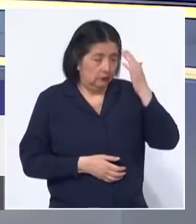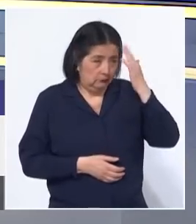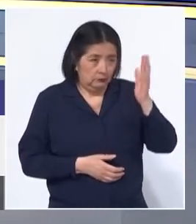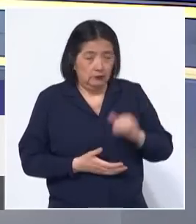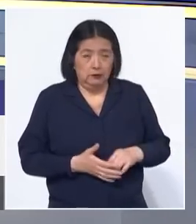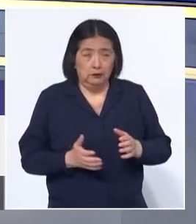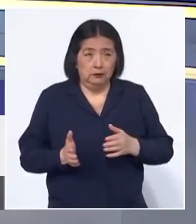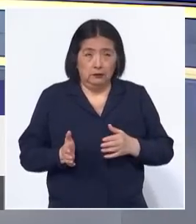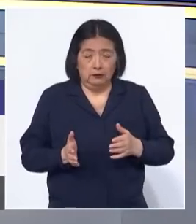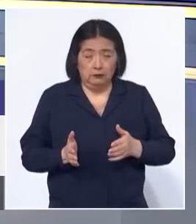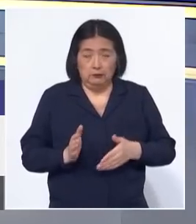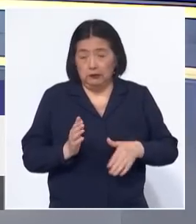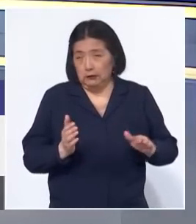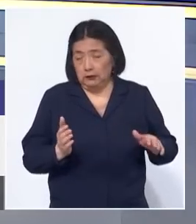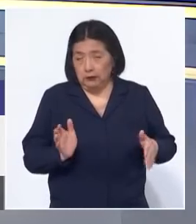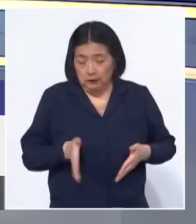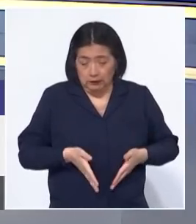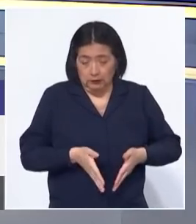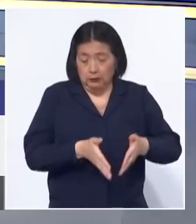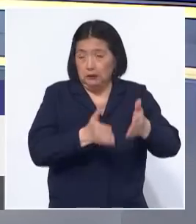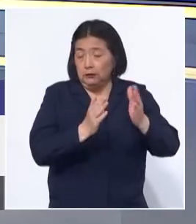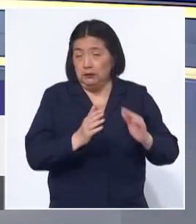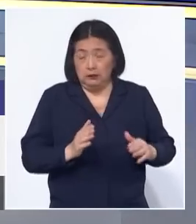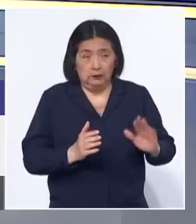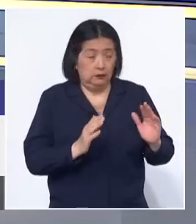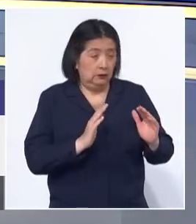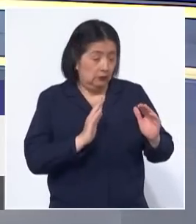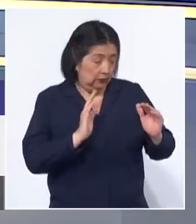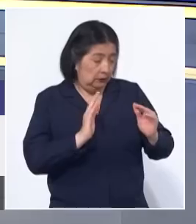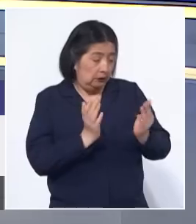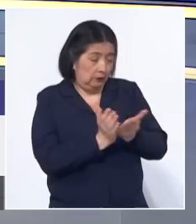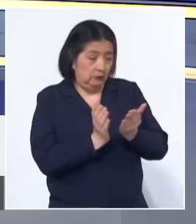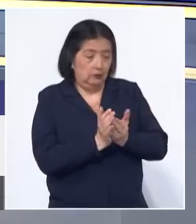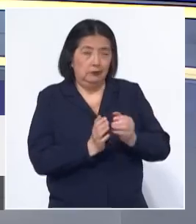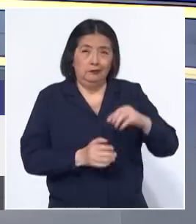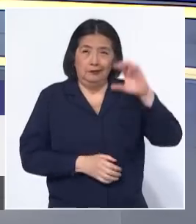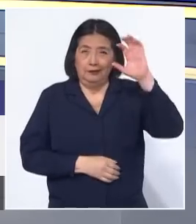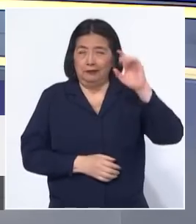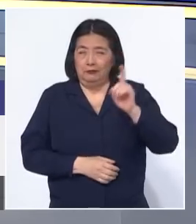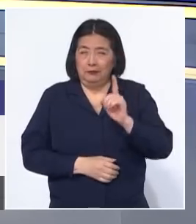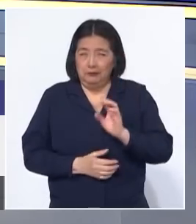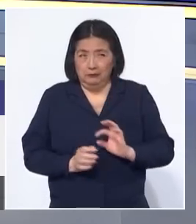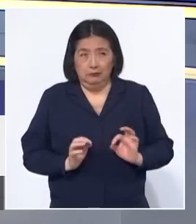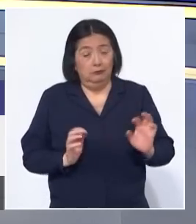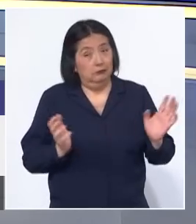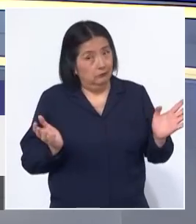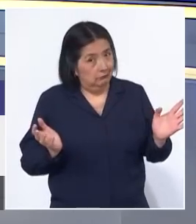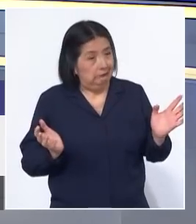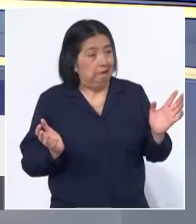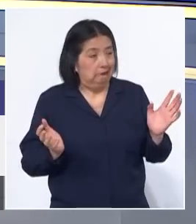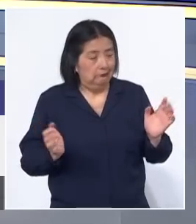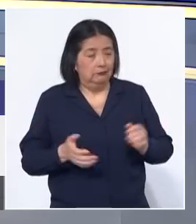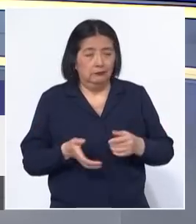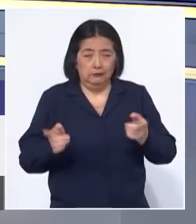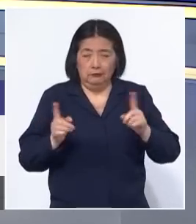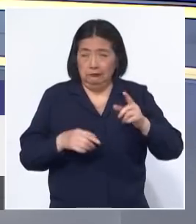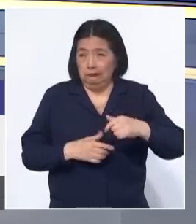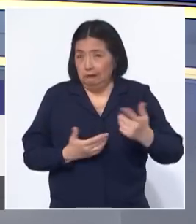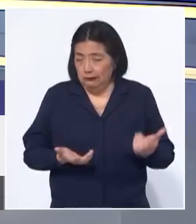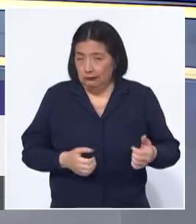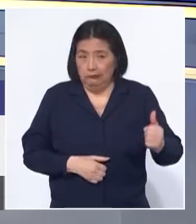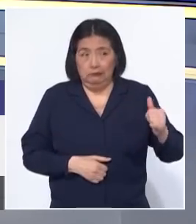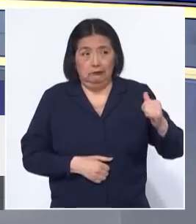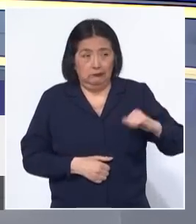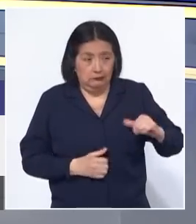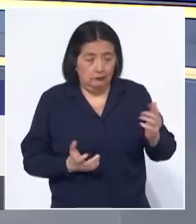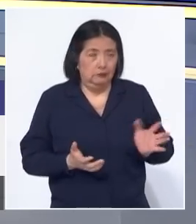en la ruta al colegio de esta menor, justo las cámaras de seguridad no funcionan. ¡Qué bueno! Eso pasa cuando las autoridades